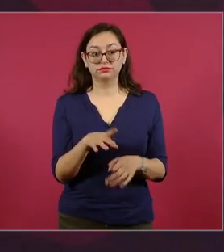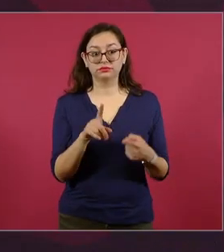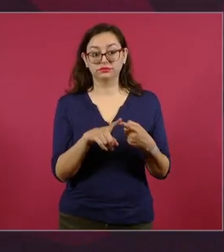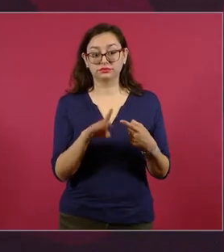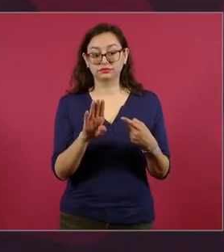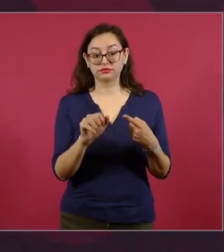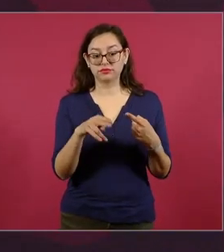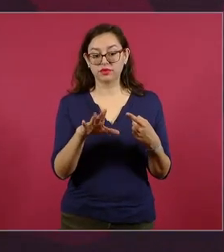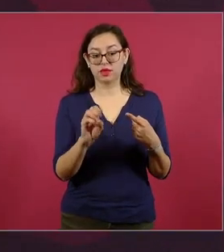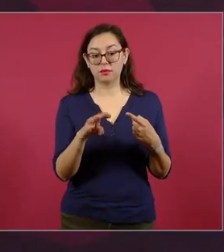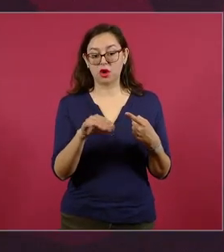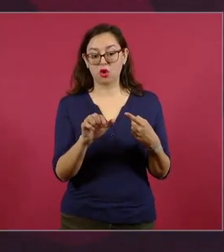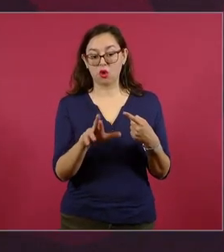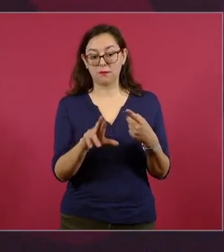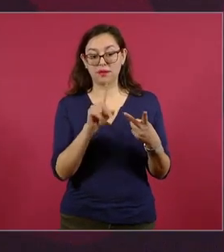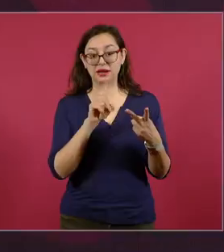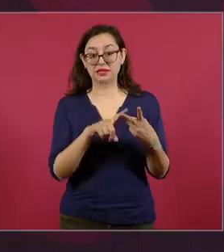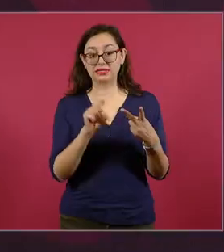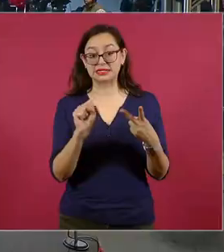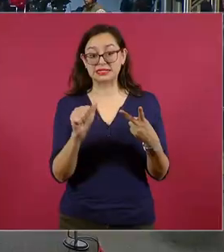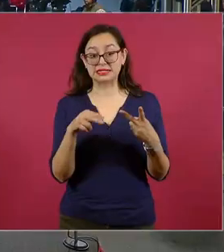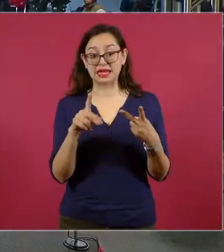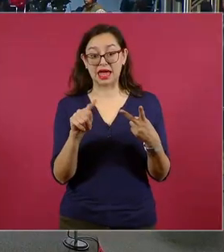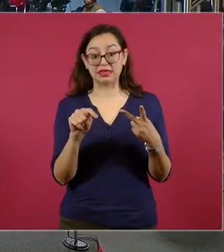Bancomer y Santander, yo creo que